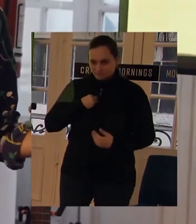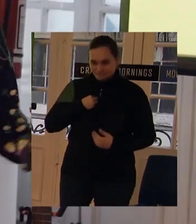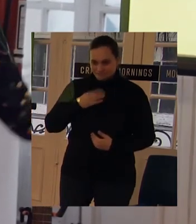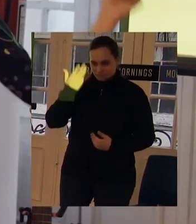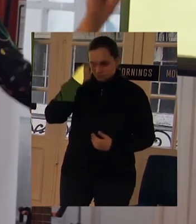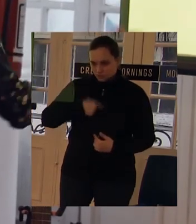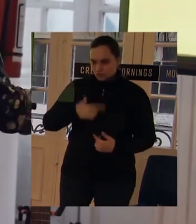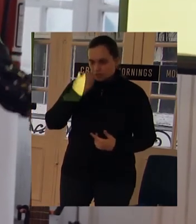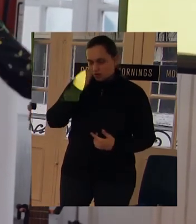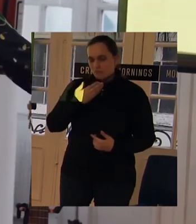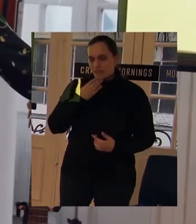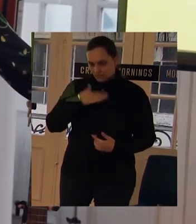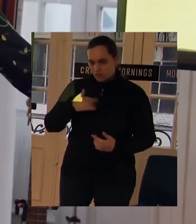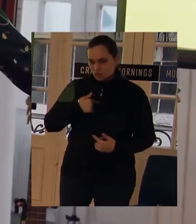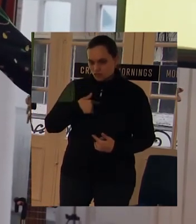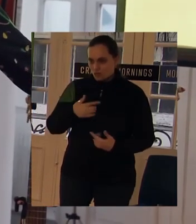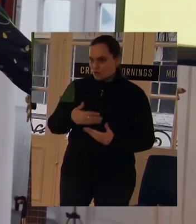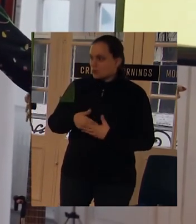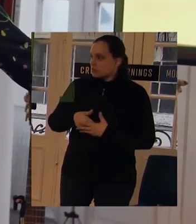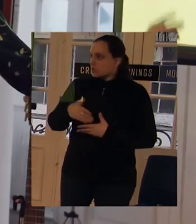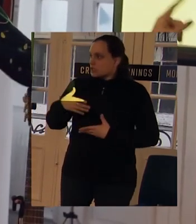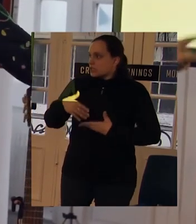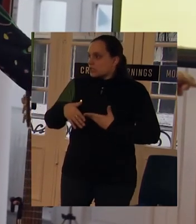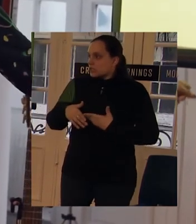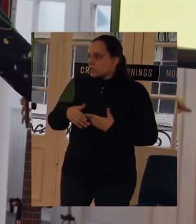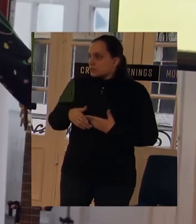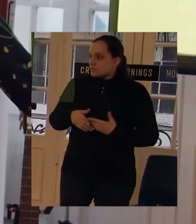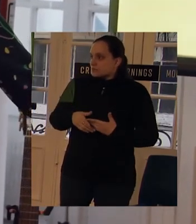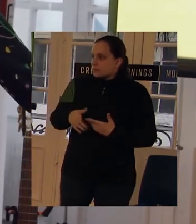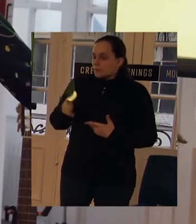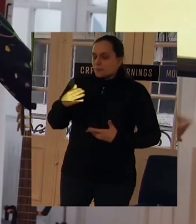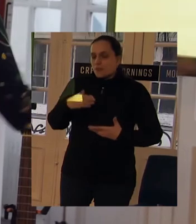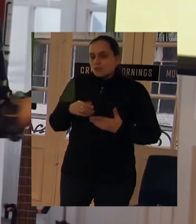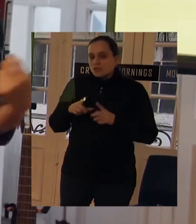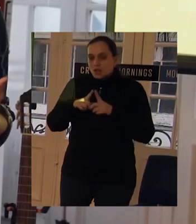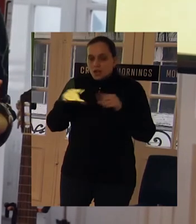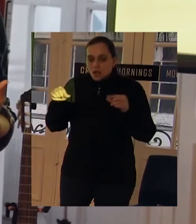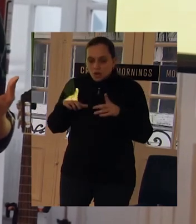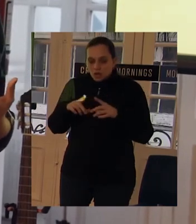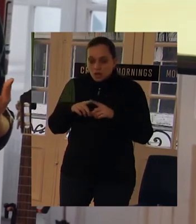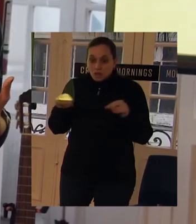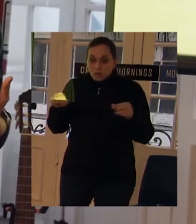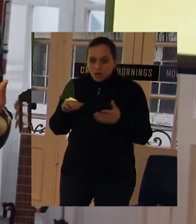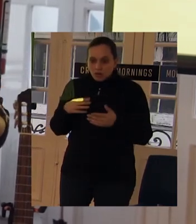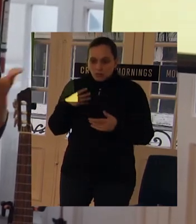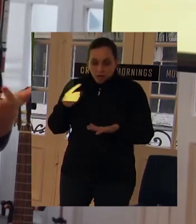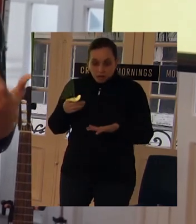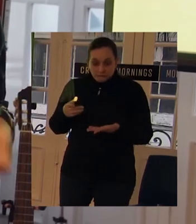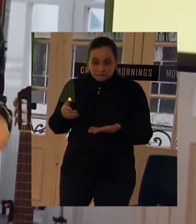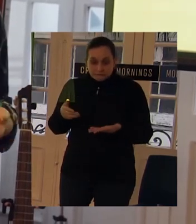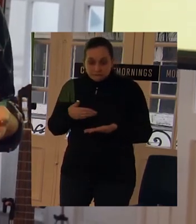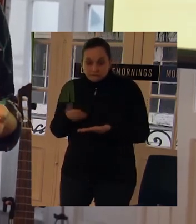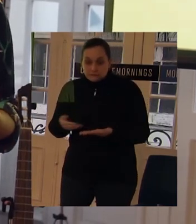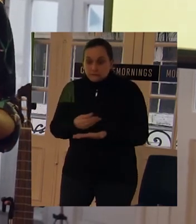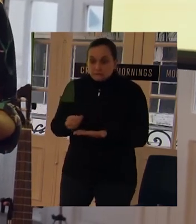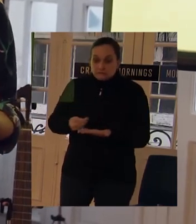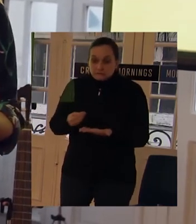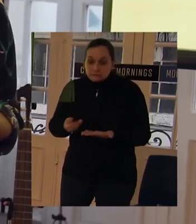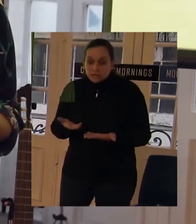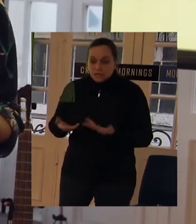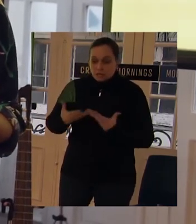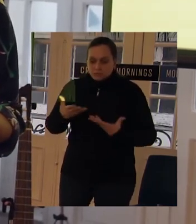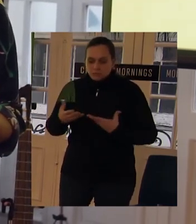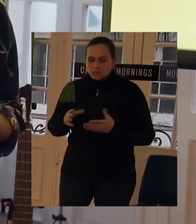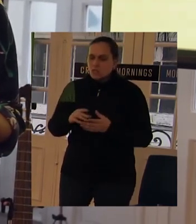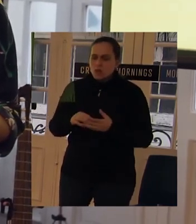vez de que la ansiedad me juegue en contra y me dé pánico la hoja en blanco, lo uso a mi favor, ok. Estoy ansiosa, porque está